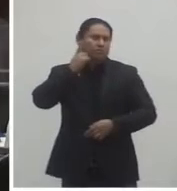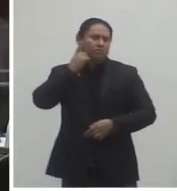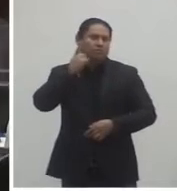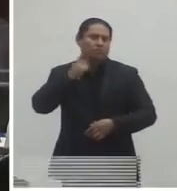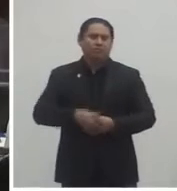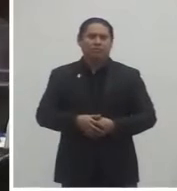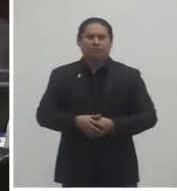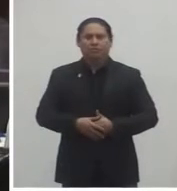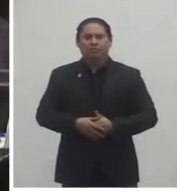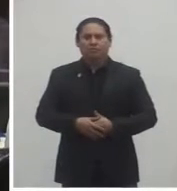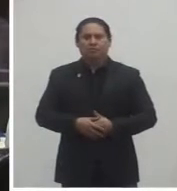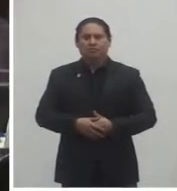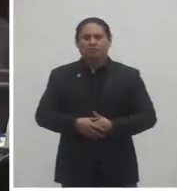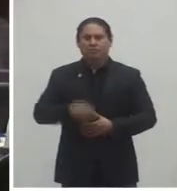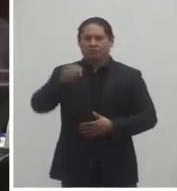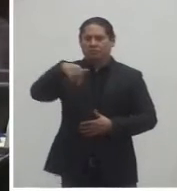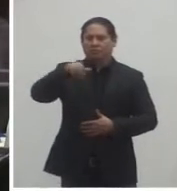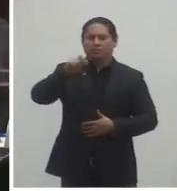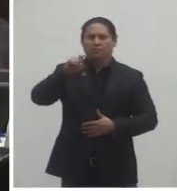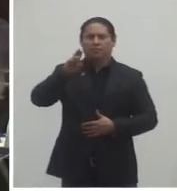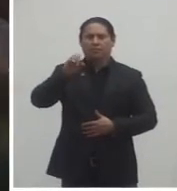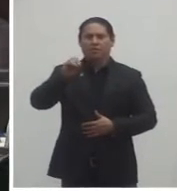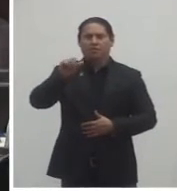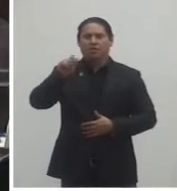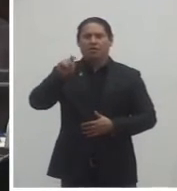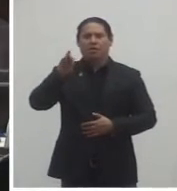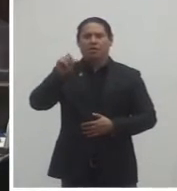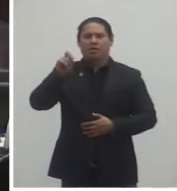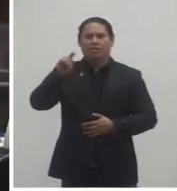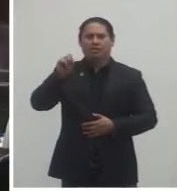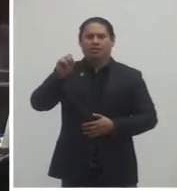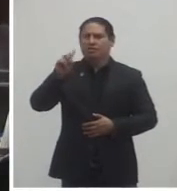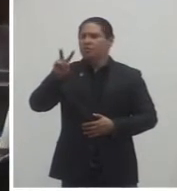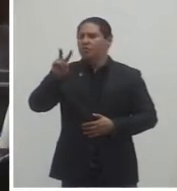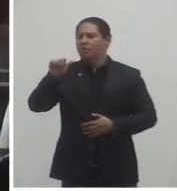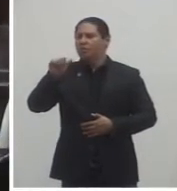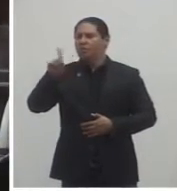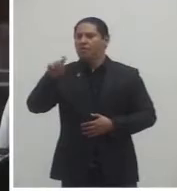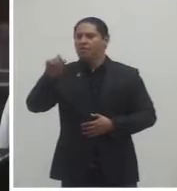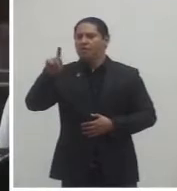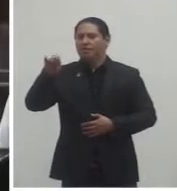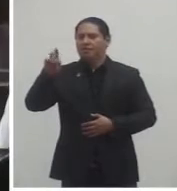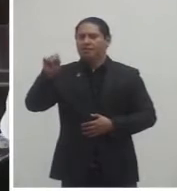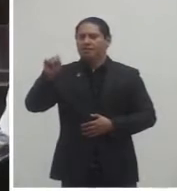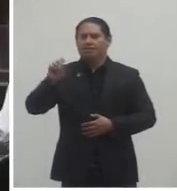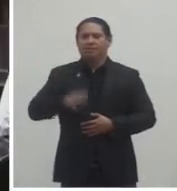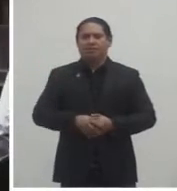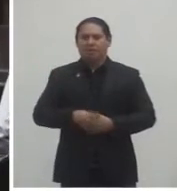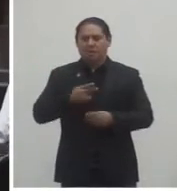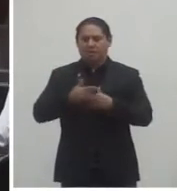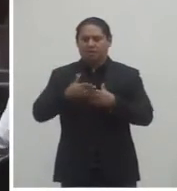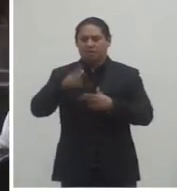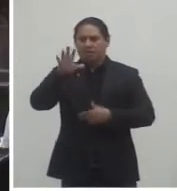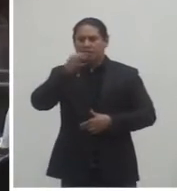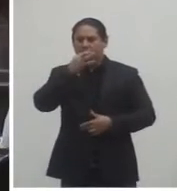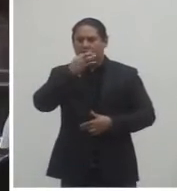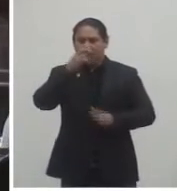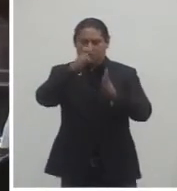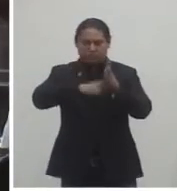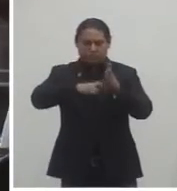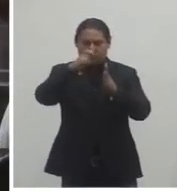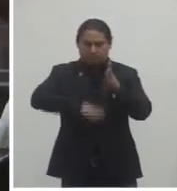al diputado Mario Alberto Vázquez López, hasta por 5 minutos para